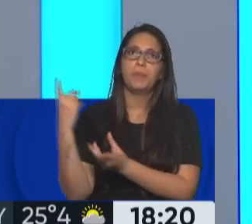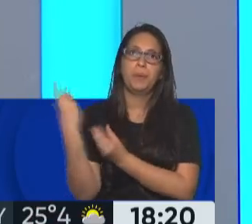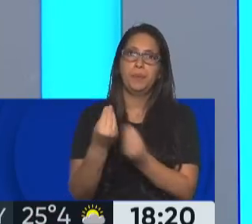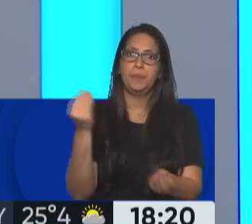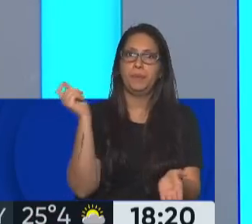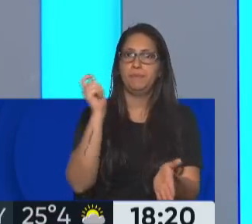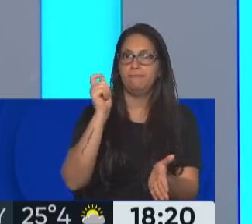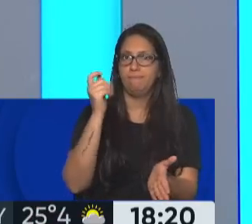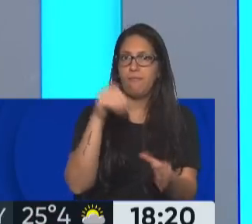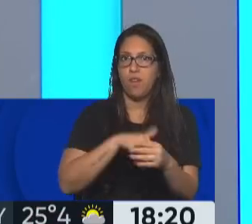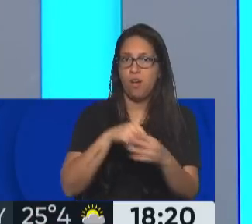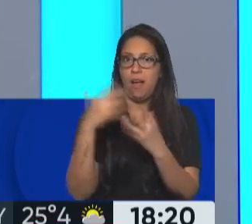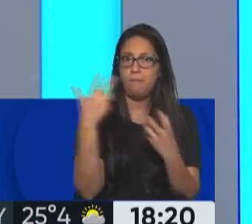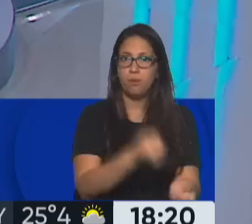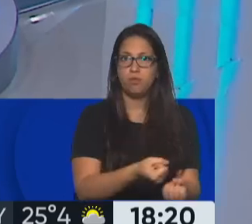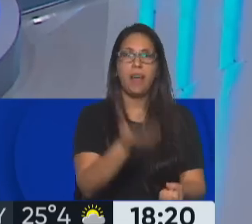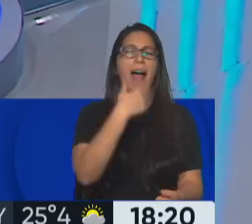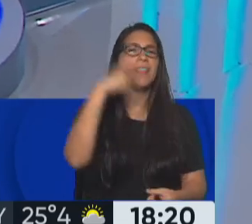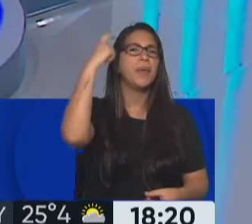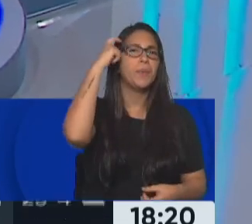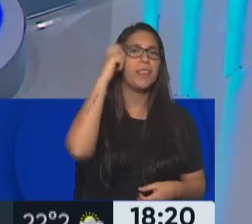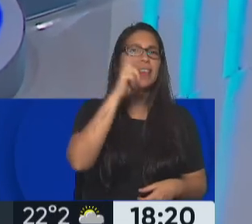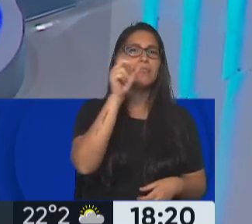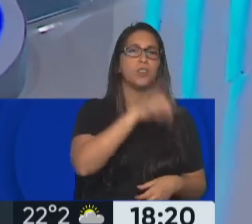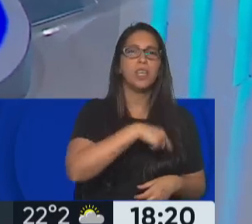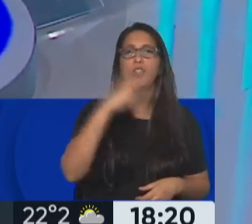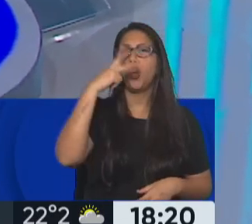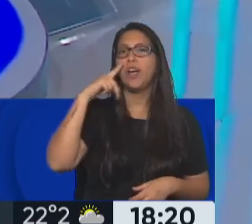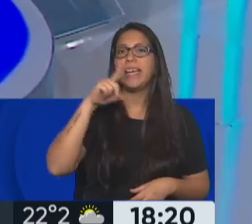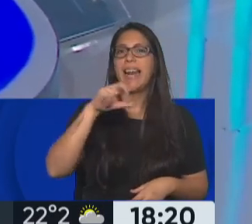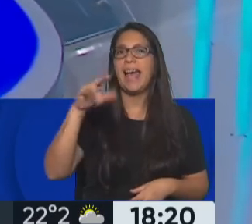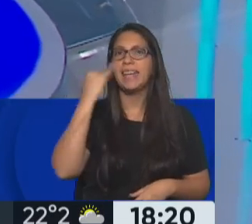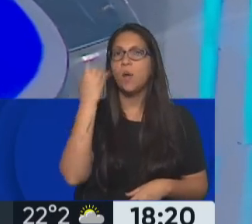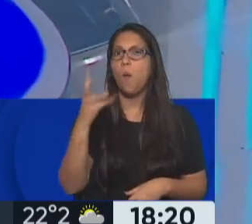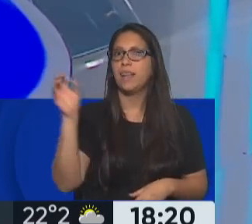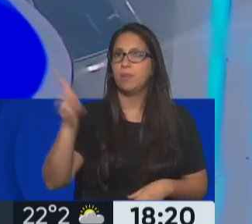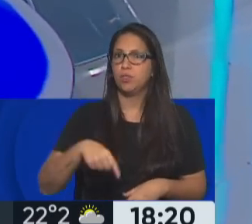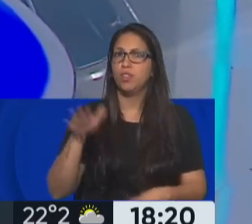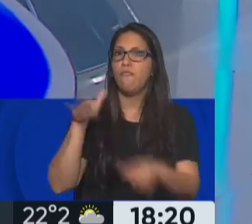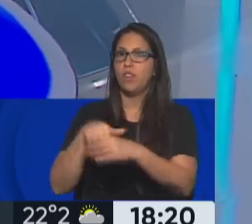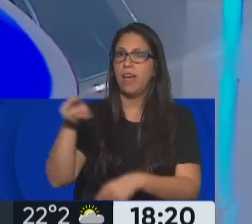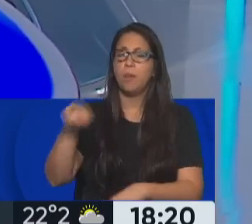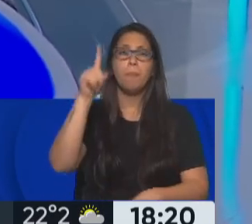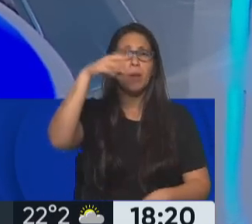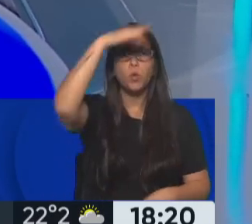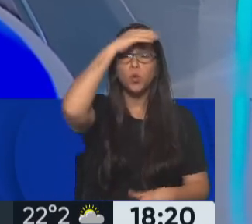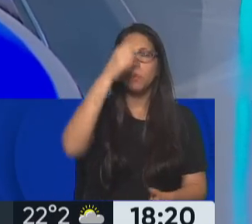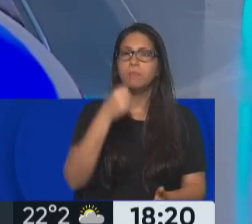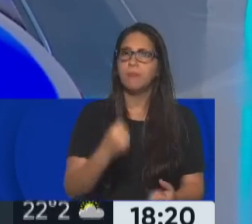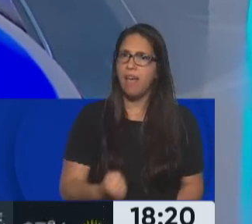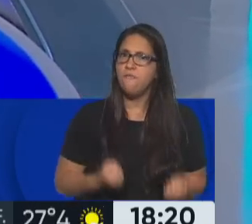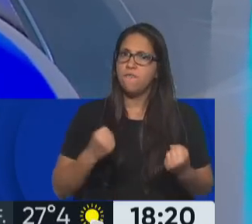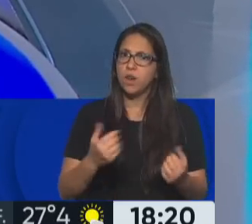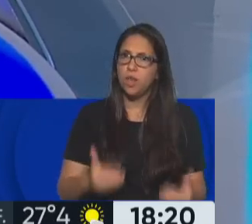de 20 con Biden y 30 puntos con Hillary, 30, casi 40. Sí, claro. Entonces, Trump hizo muchísimo